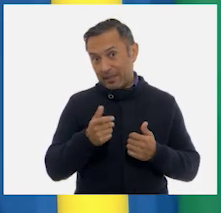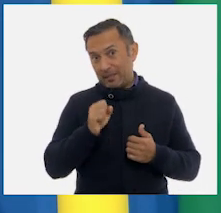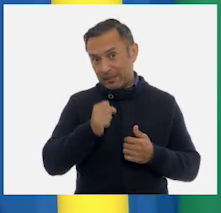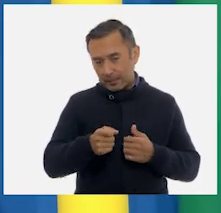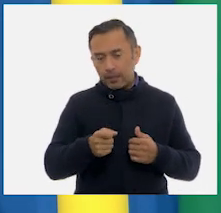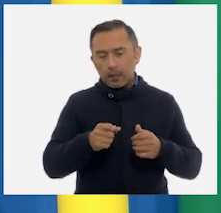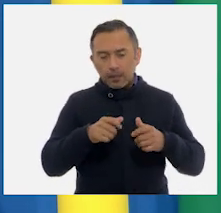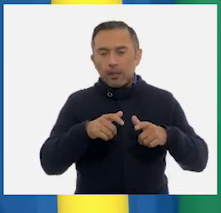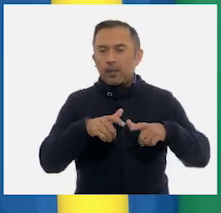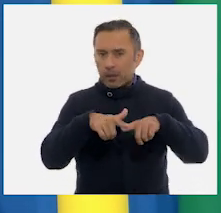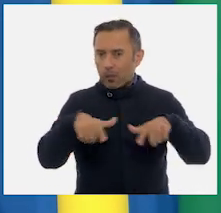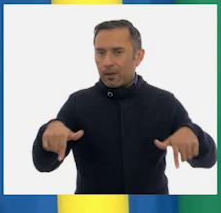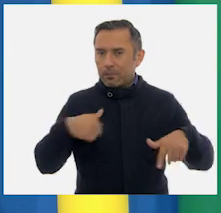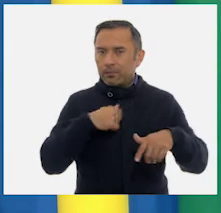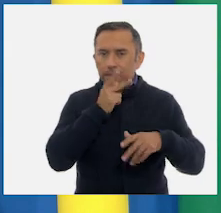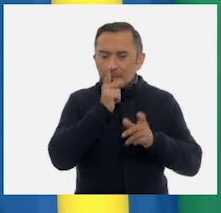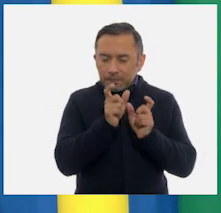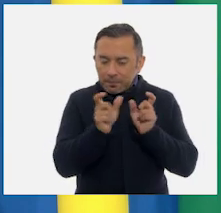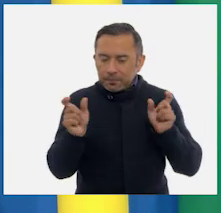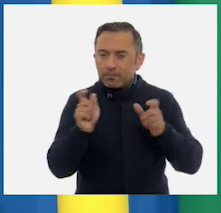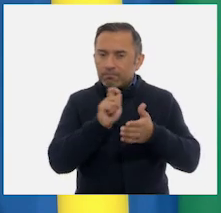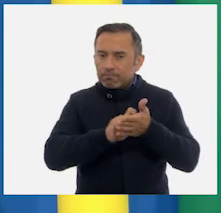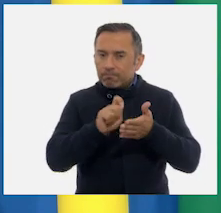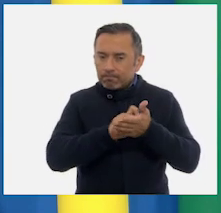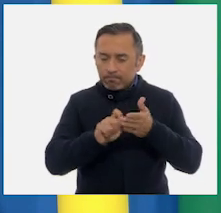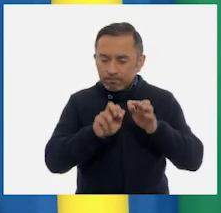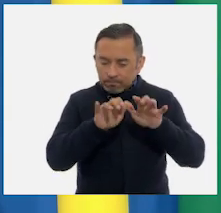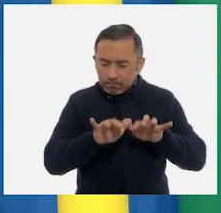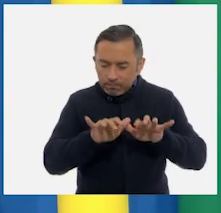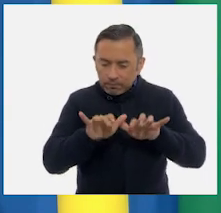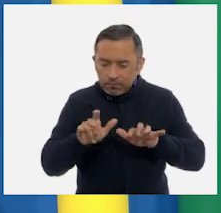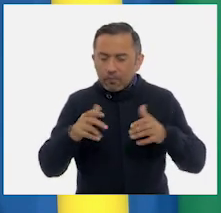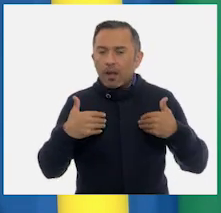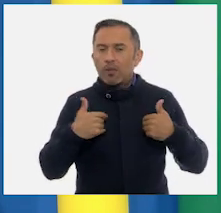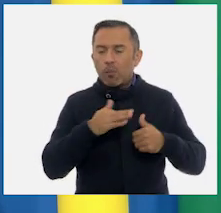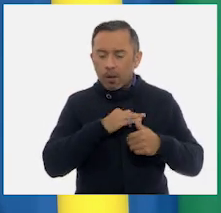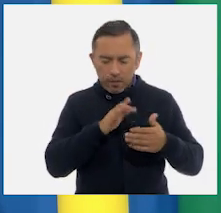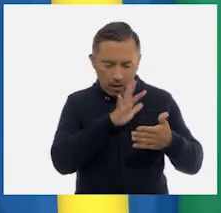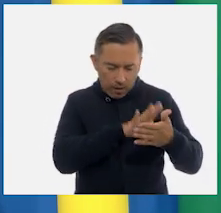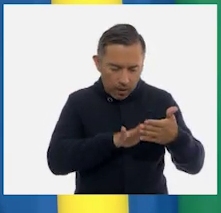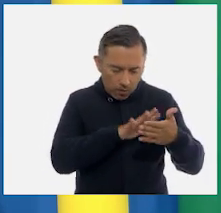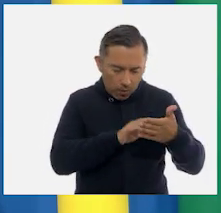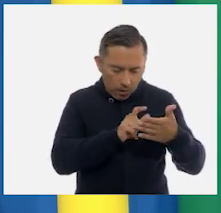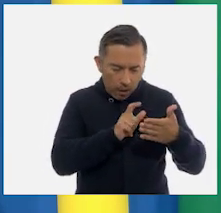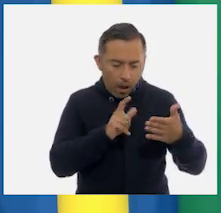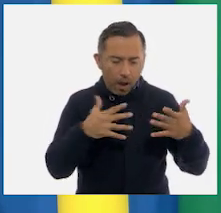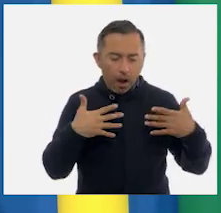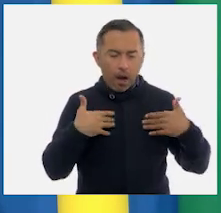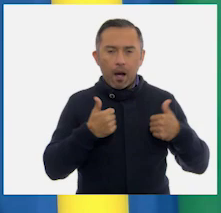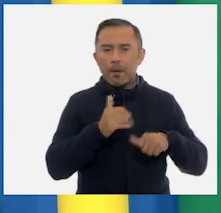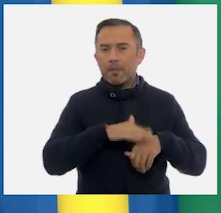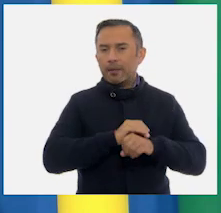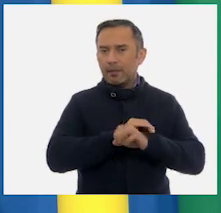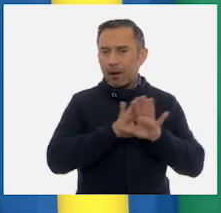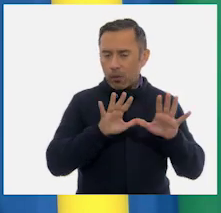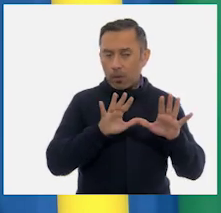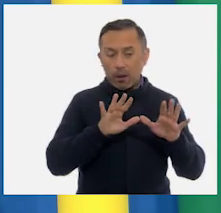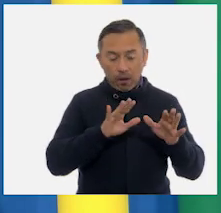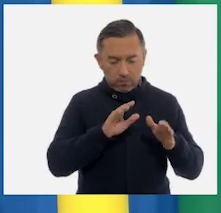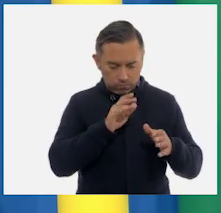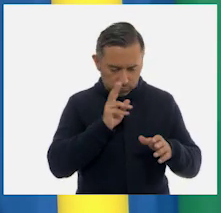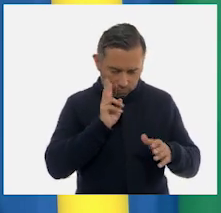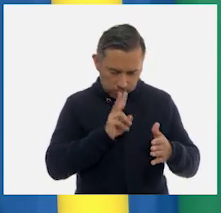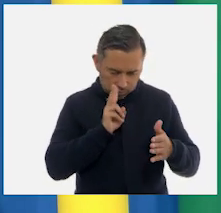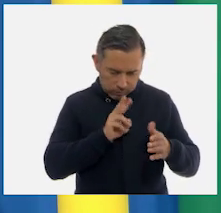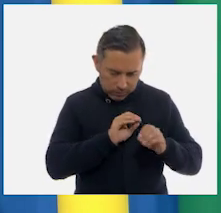nos permitirá comprender mejor y disfrutar más los relatos que leemos y, en consecuencia, tendremos más y mejores herramientas